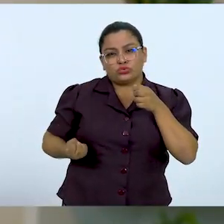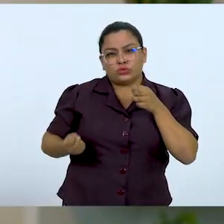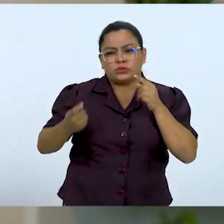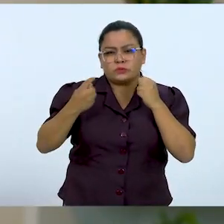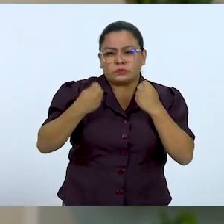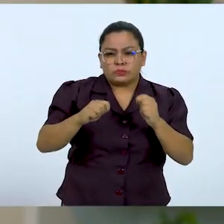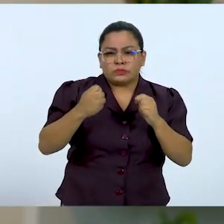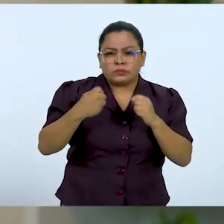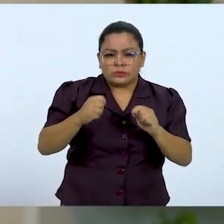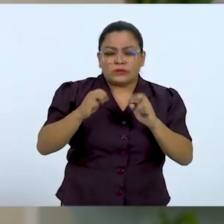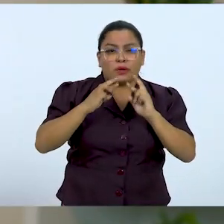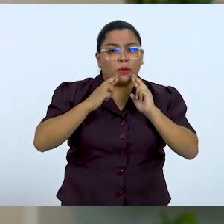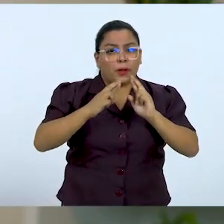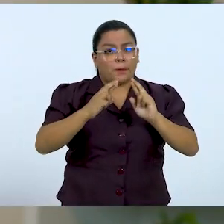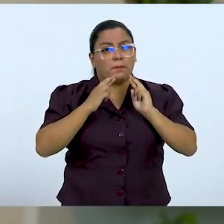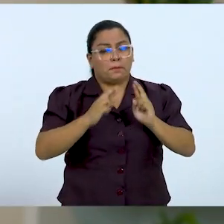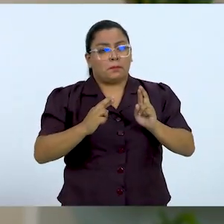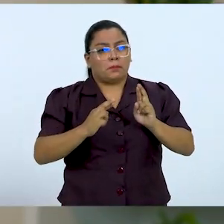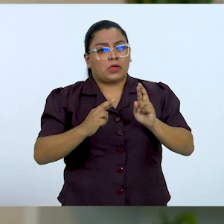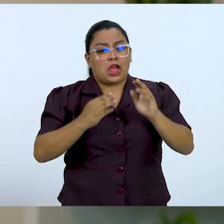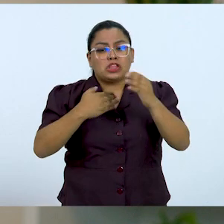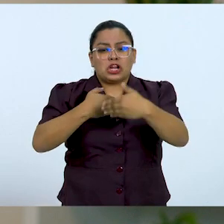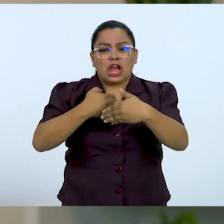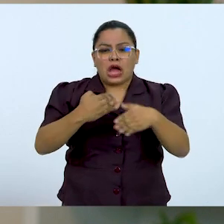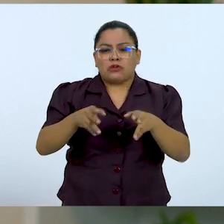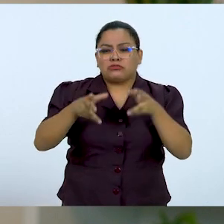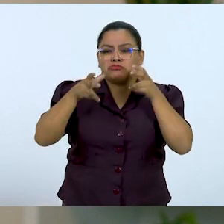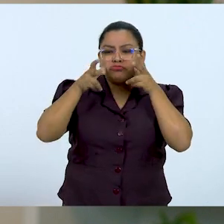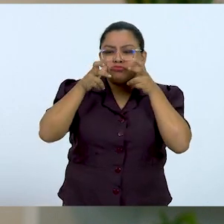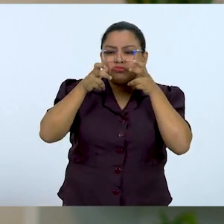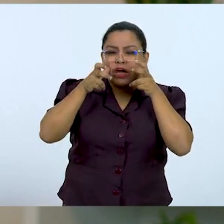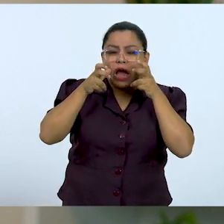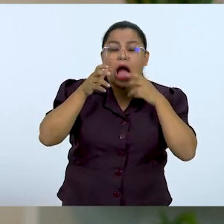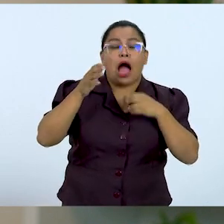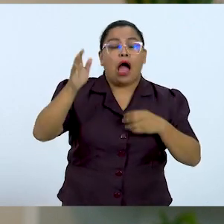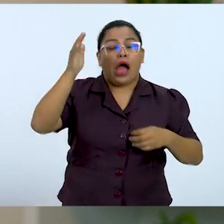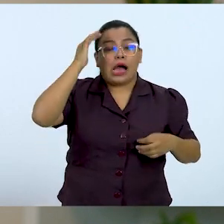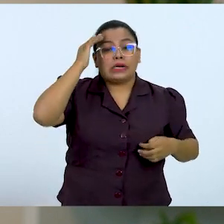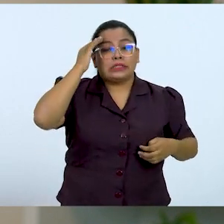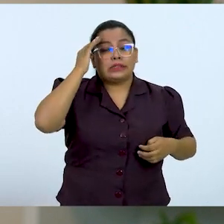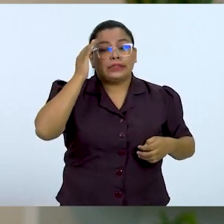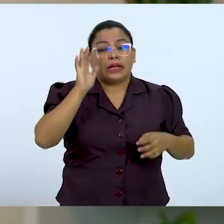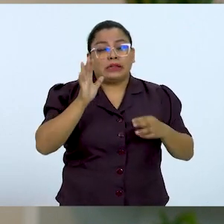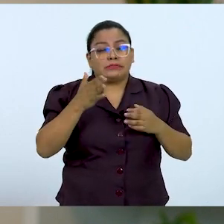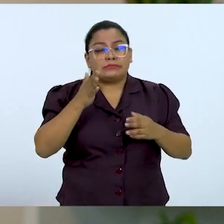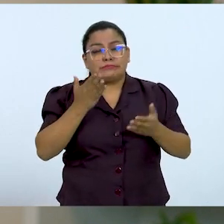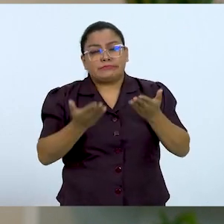estudiante mientras intenta resolver el problema, para poder así identificar